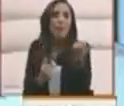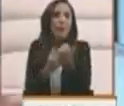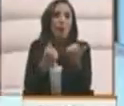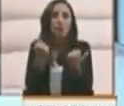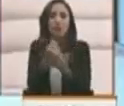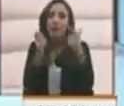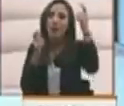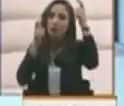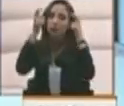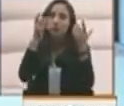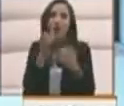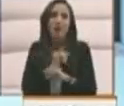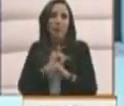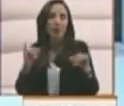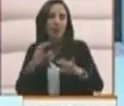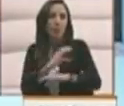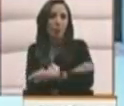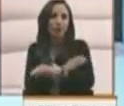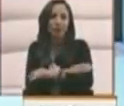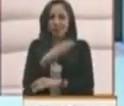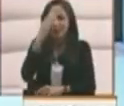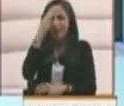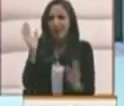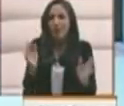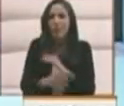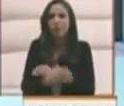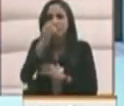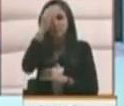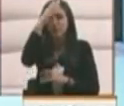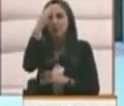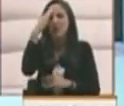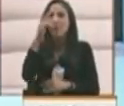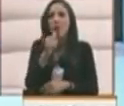chavistas, independientes y opositores, sabemos